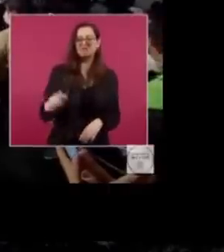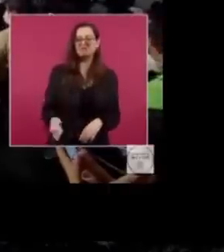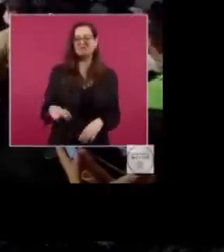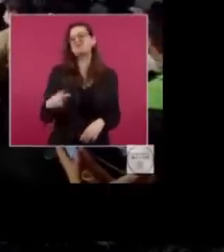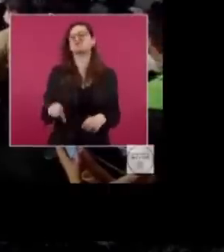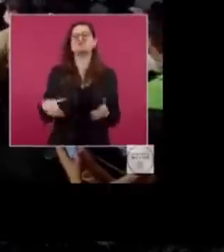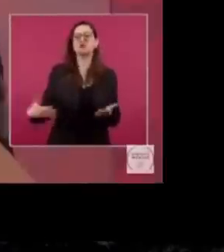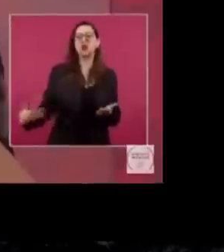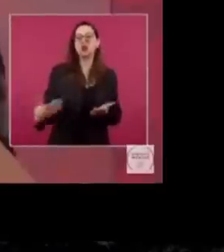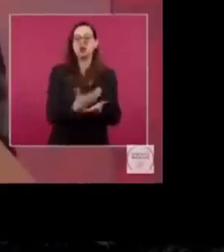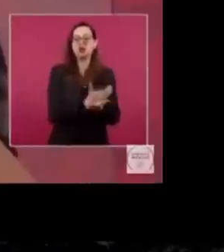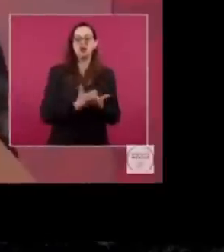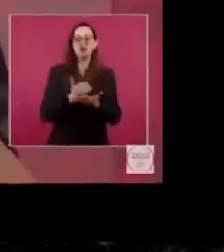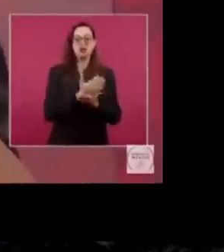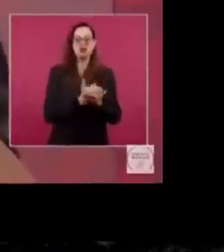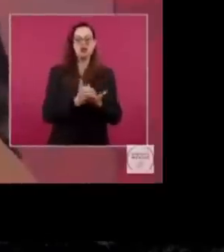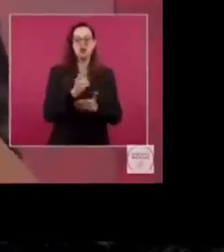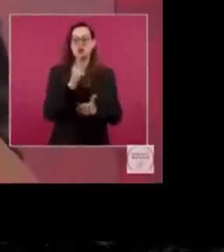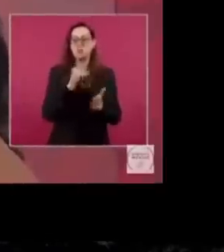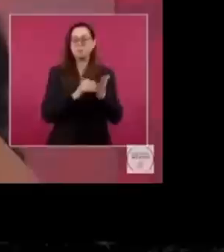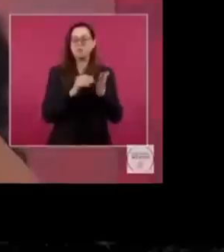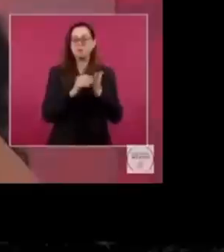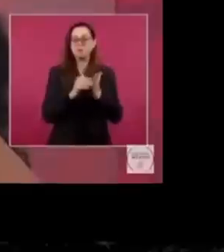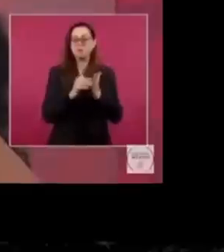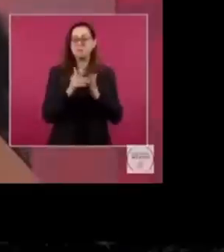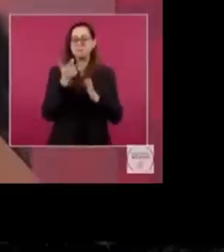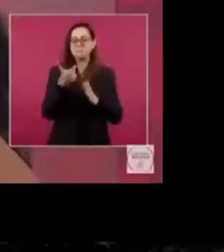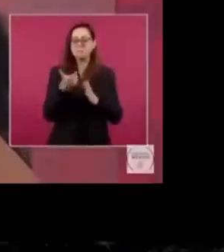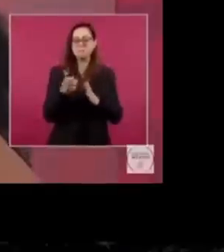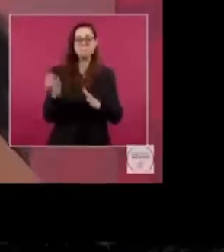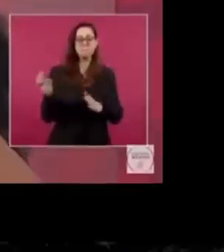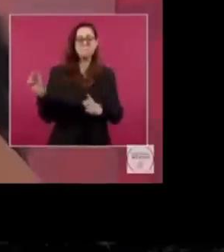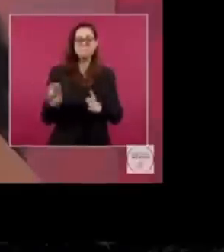hasta $1,000,000 mensuales.